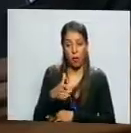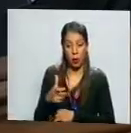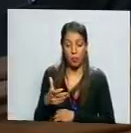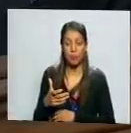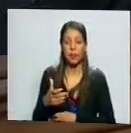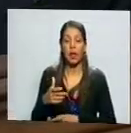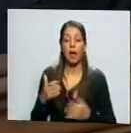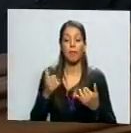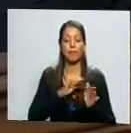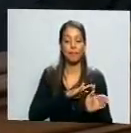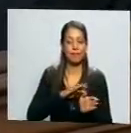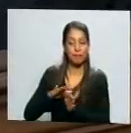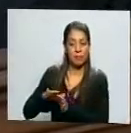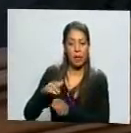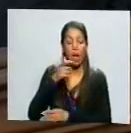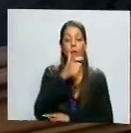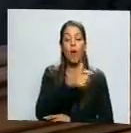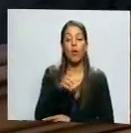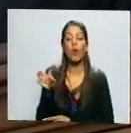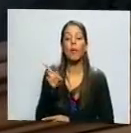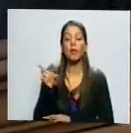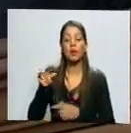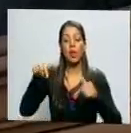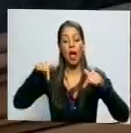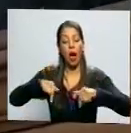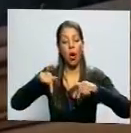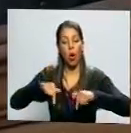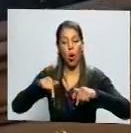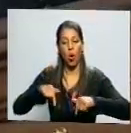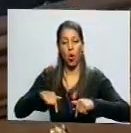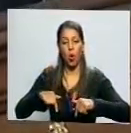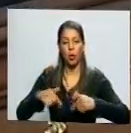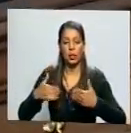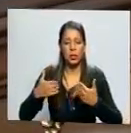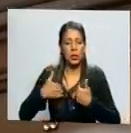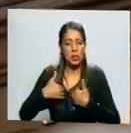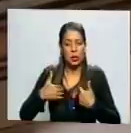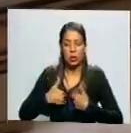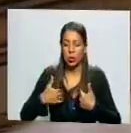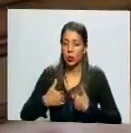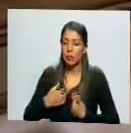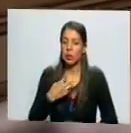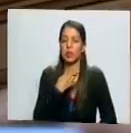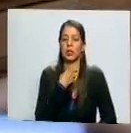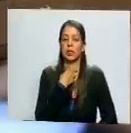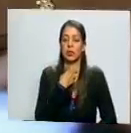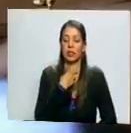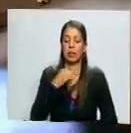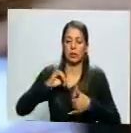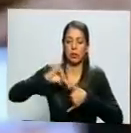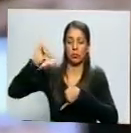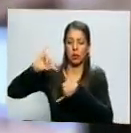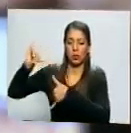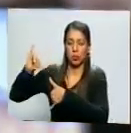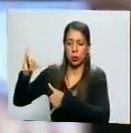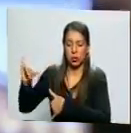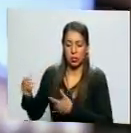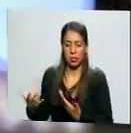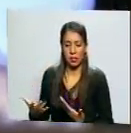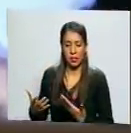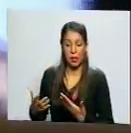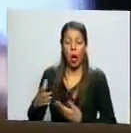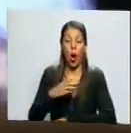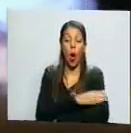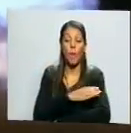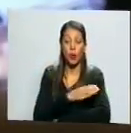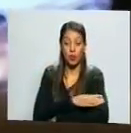venezolano está viviendo una guerra económica como parte de un plan de